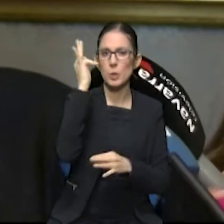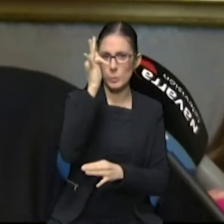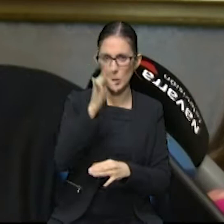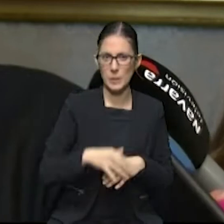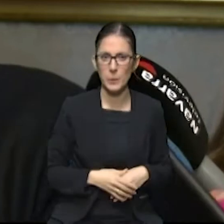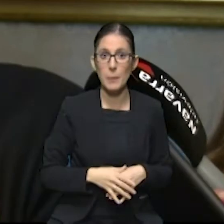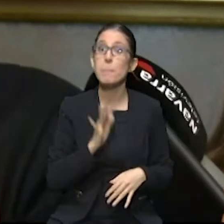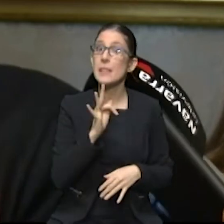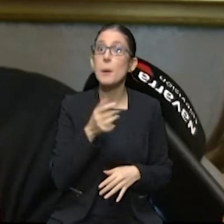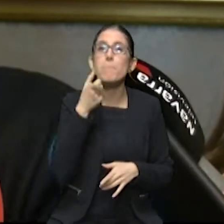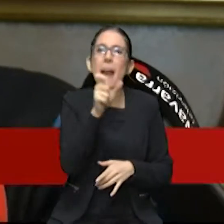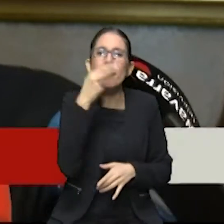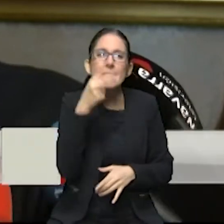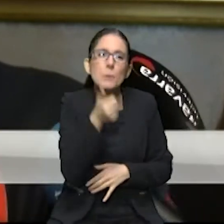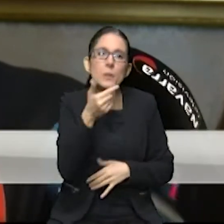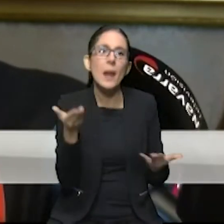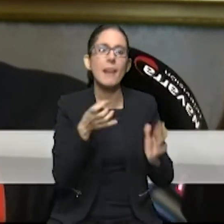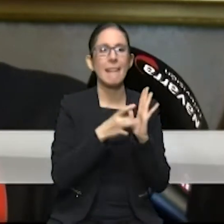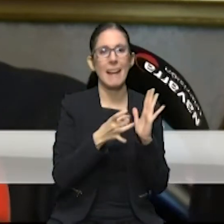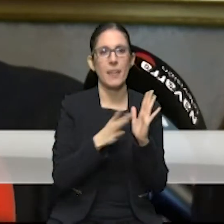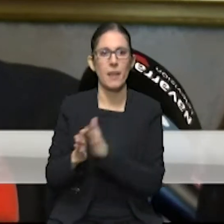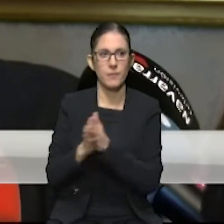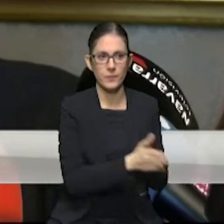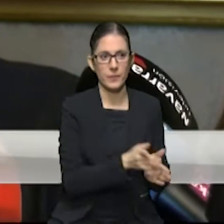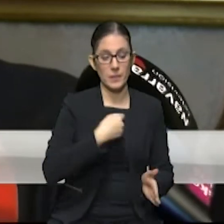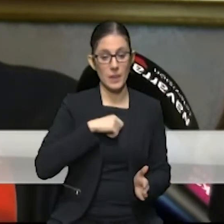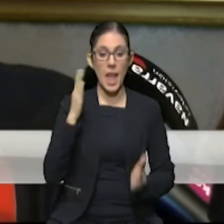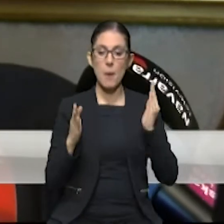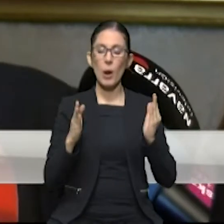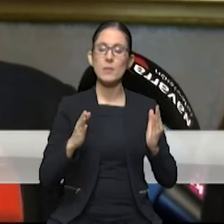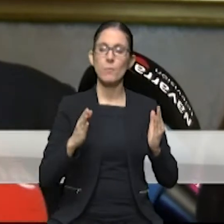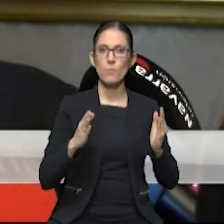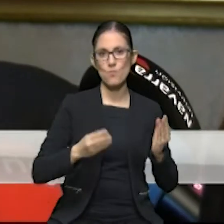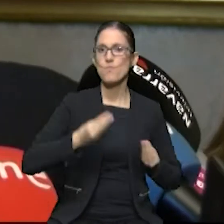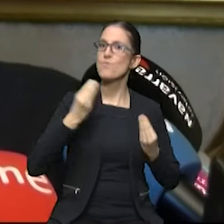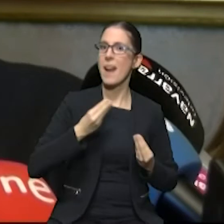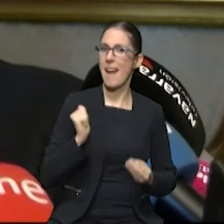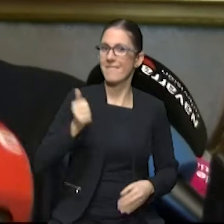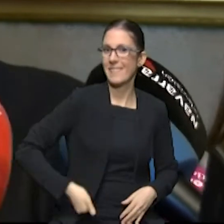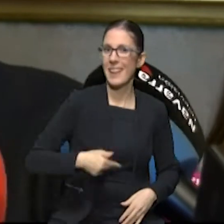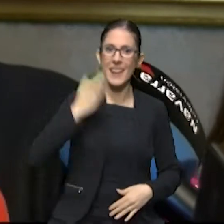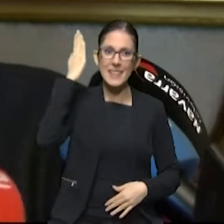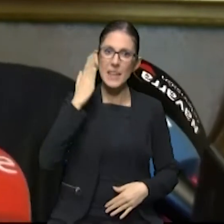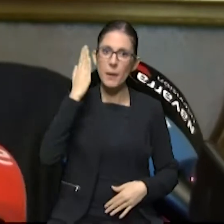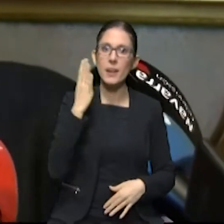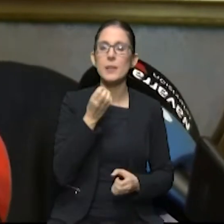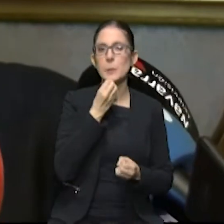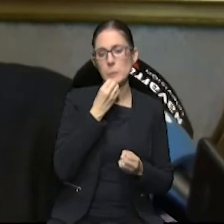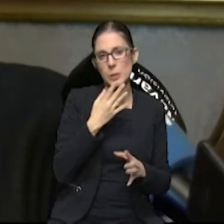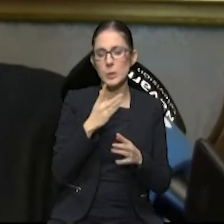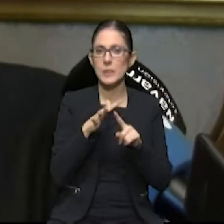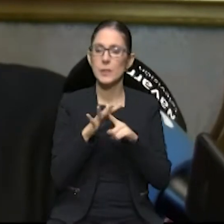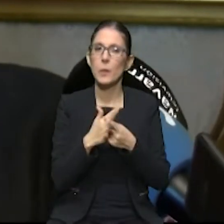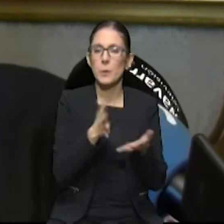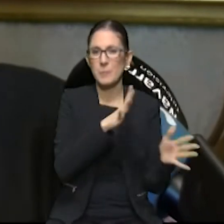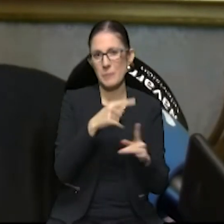a mitad del camino de lo que fue las épocas de monanza de esta comunidad. Y por tanto esto requiere que replanteamos